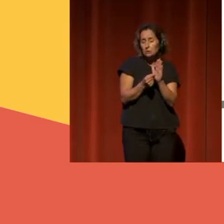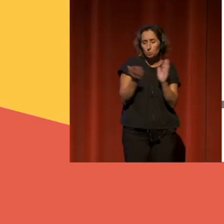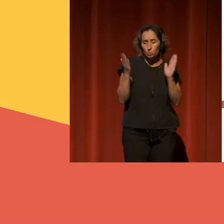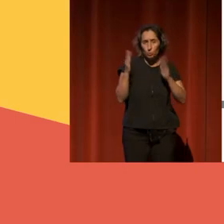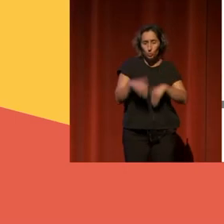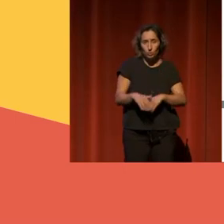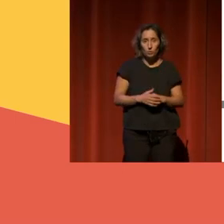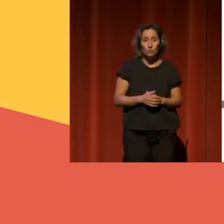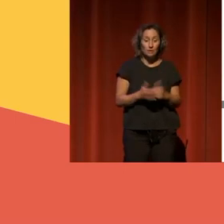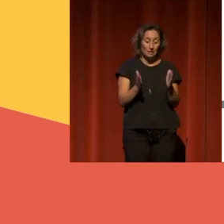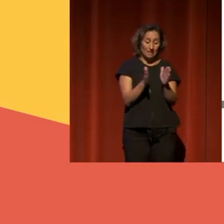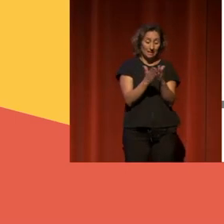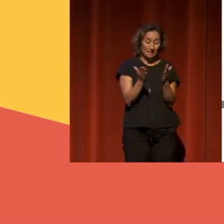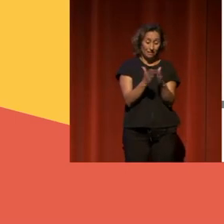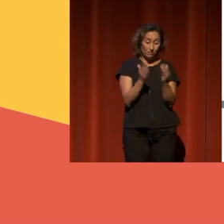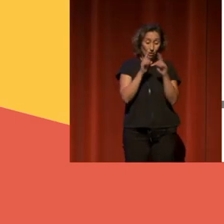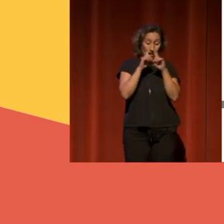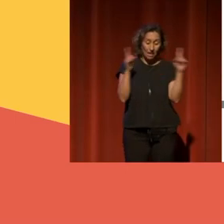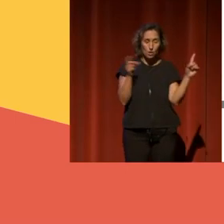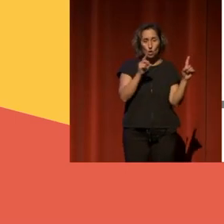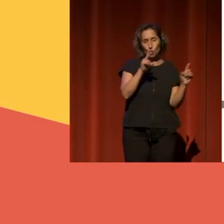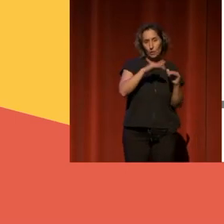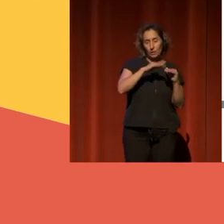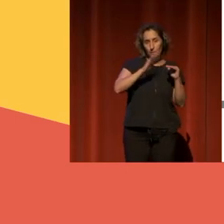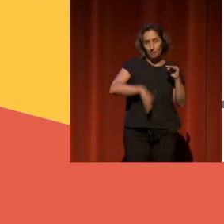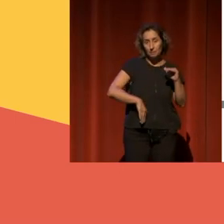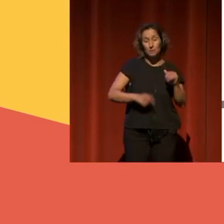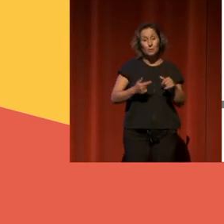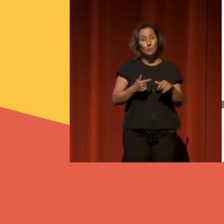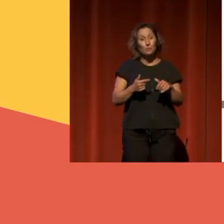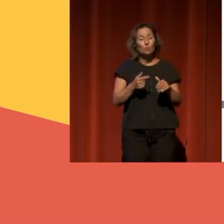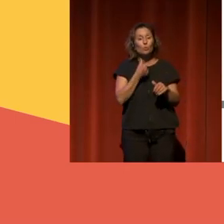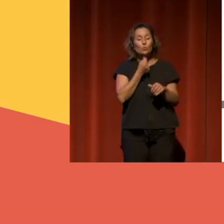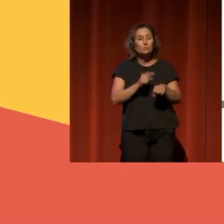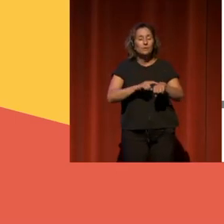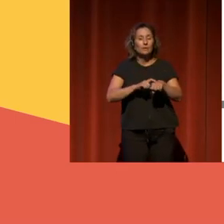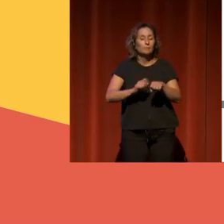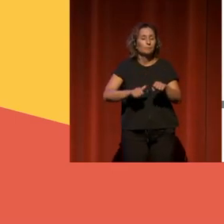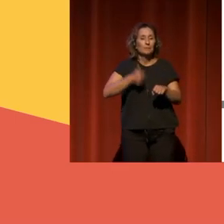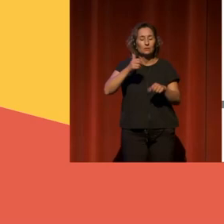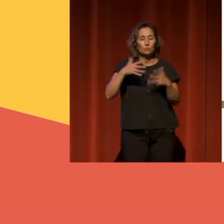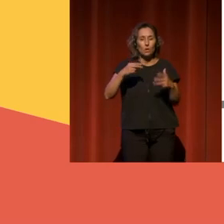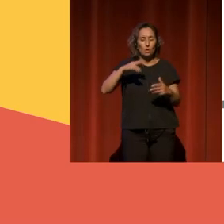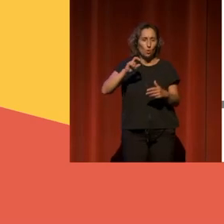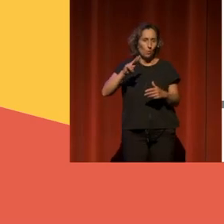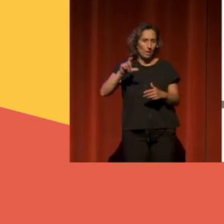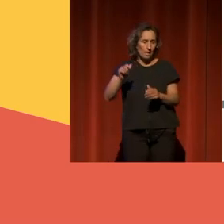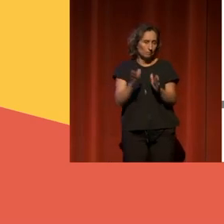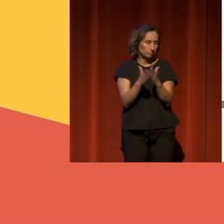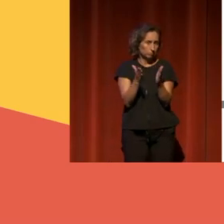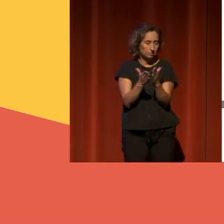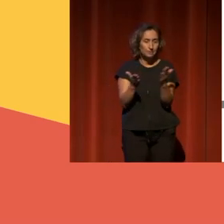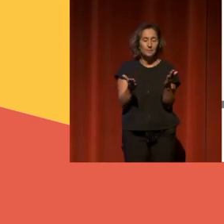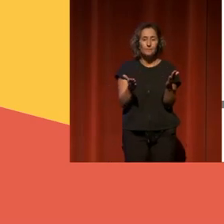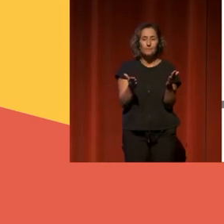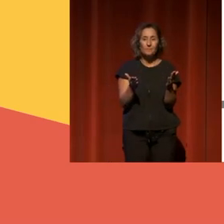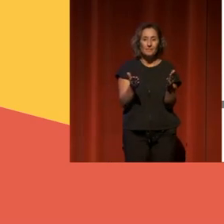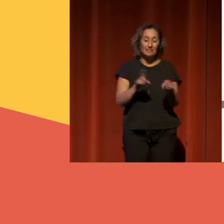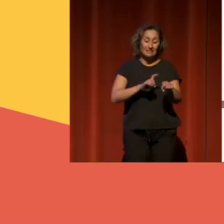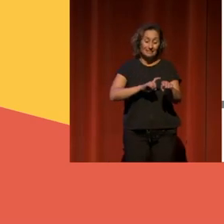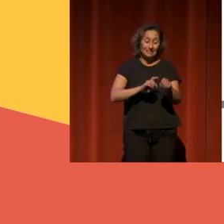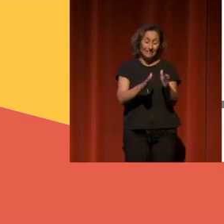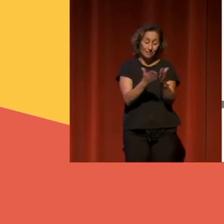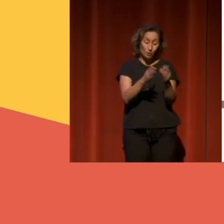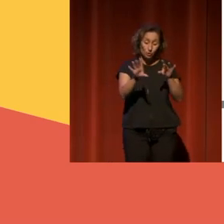leen menos de 12 textos, el género preferido es la novela, la selección de textos depende muy